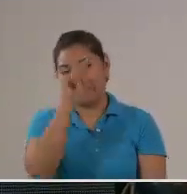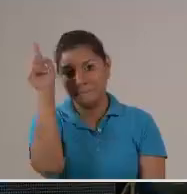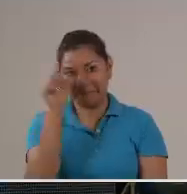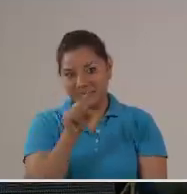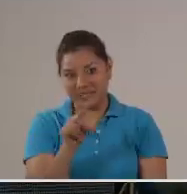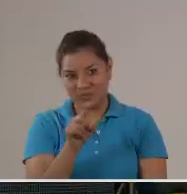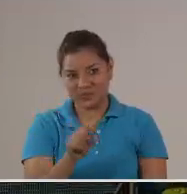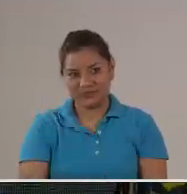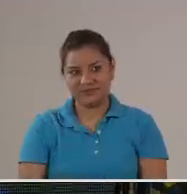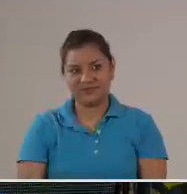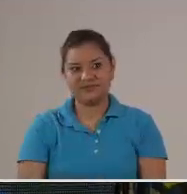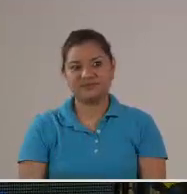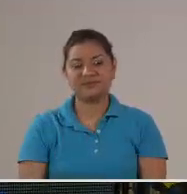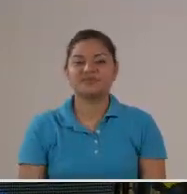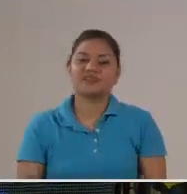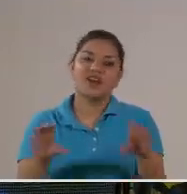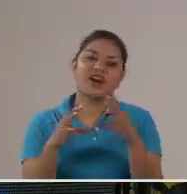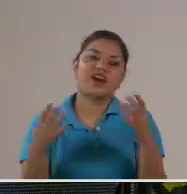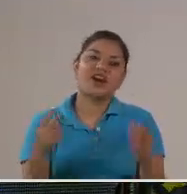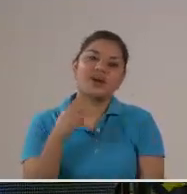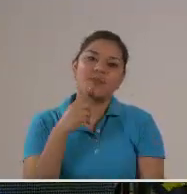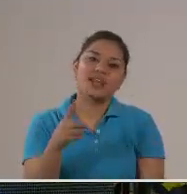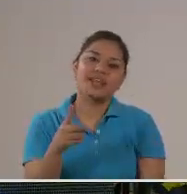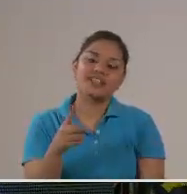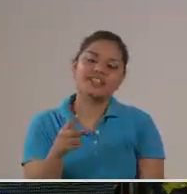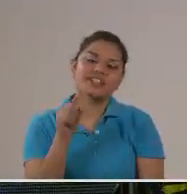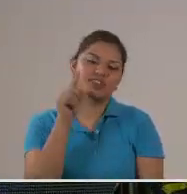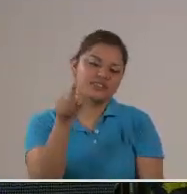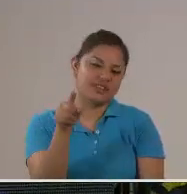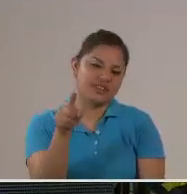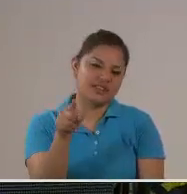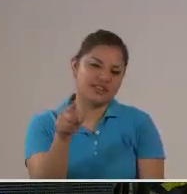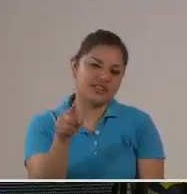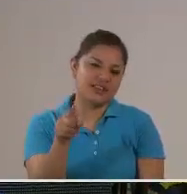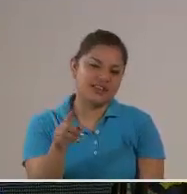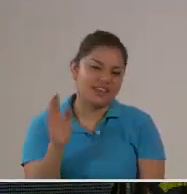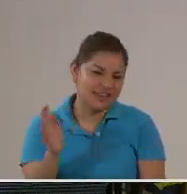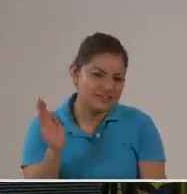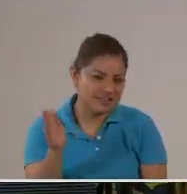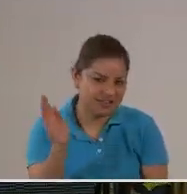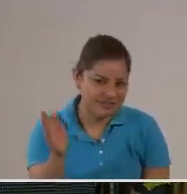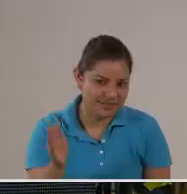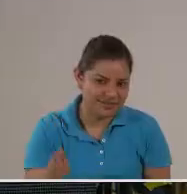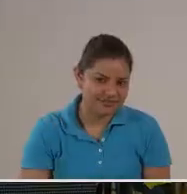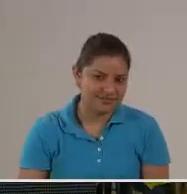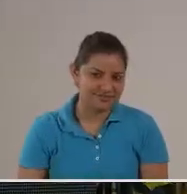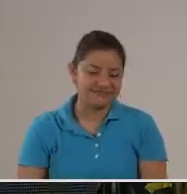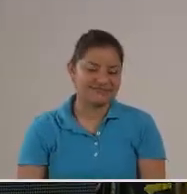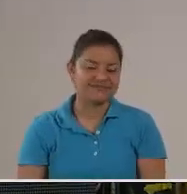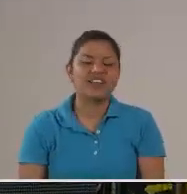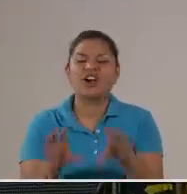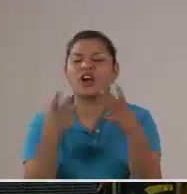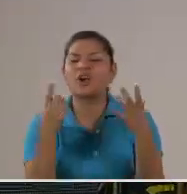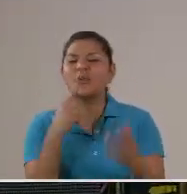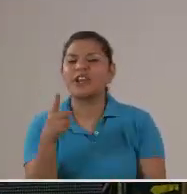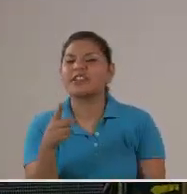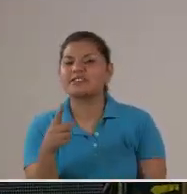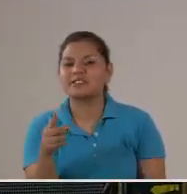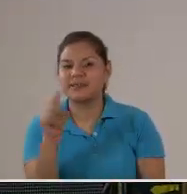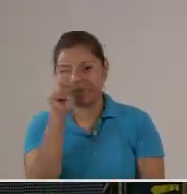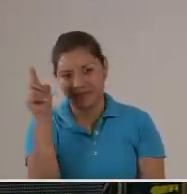no cómo le dice usted alguien que es necio No seas alemán así le